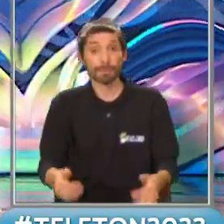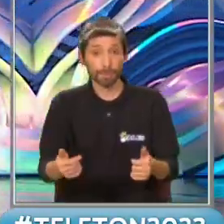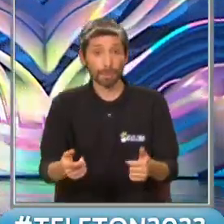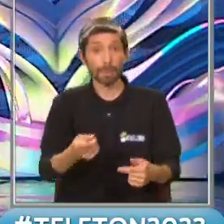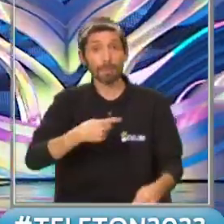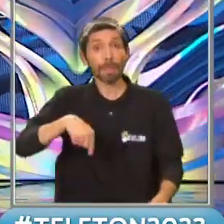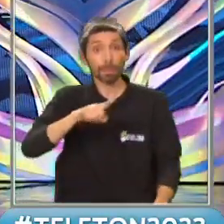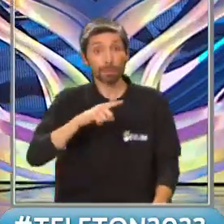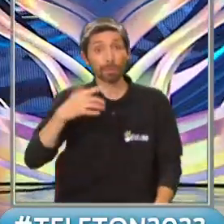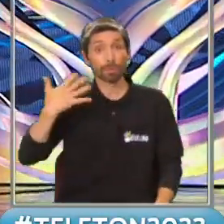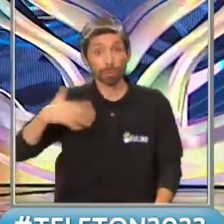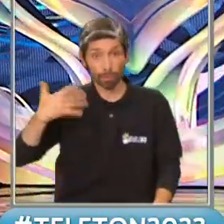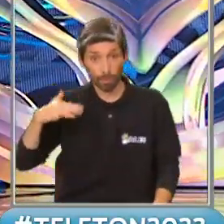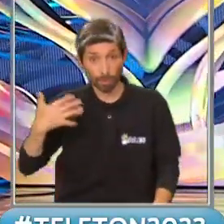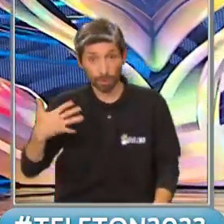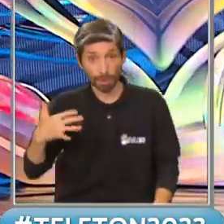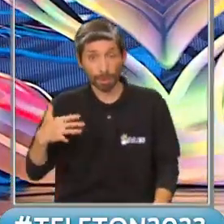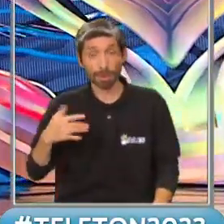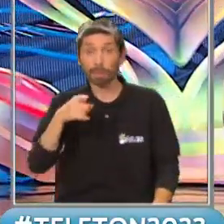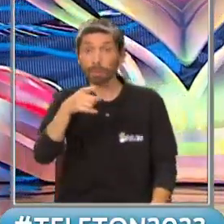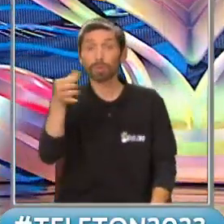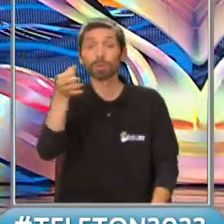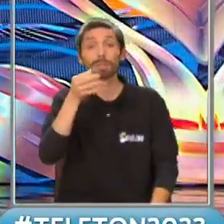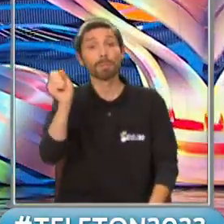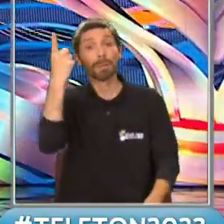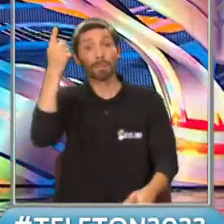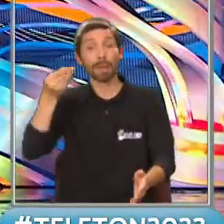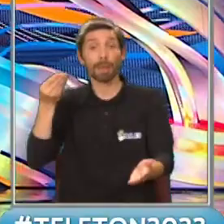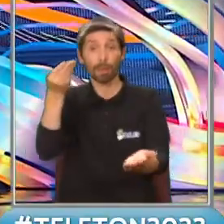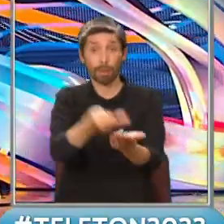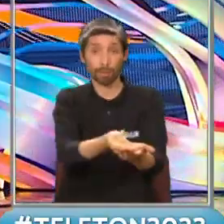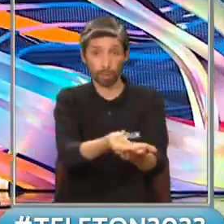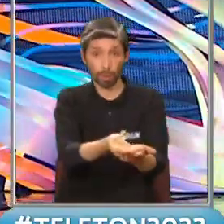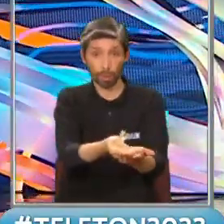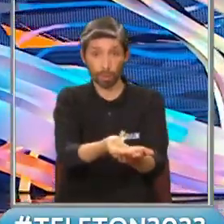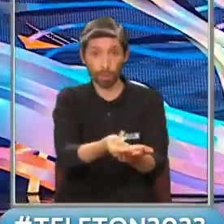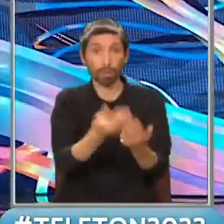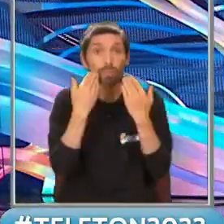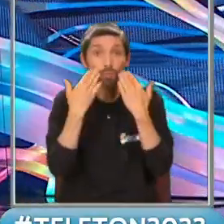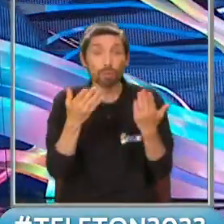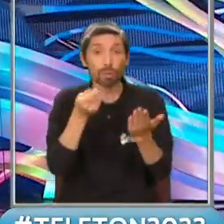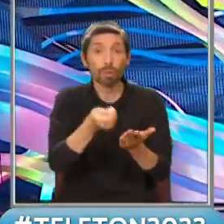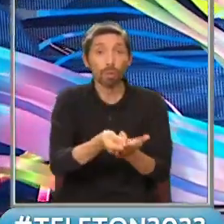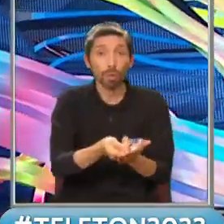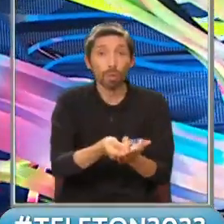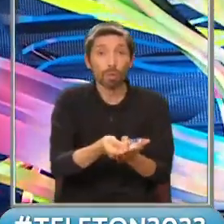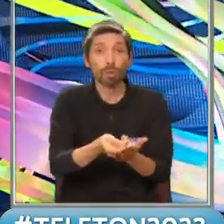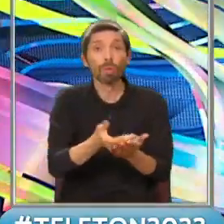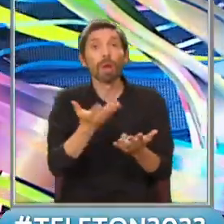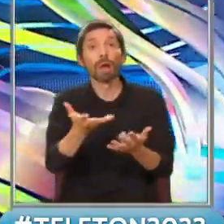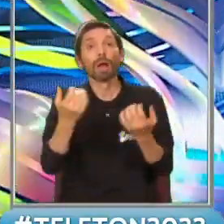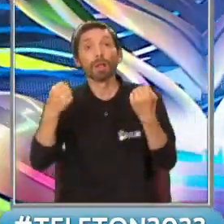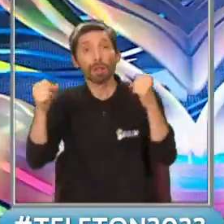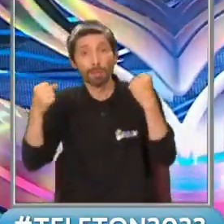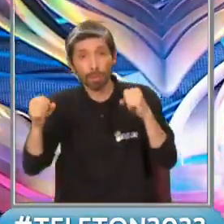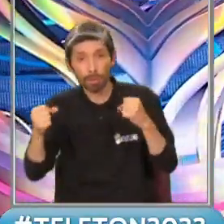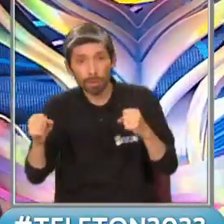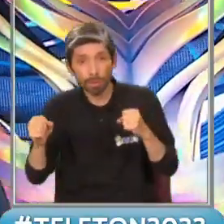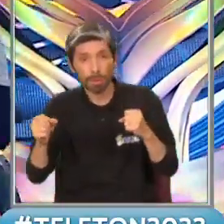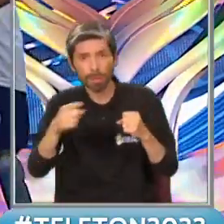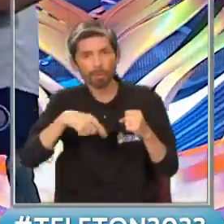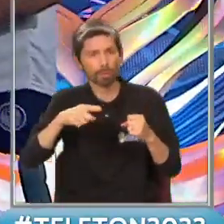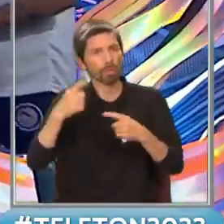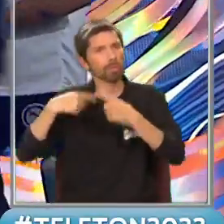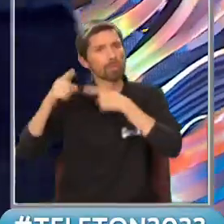para nosotros muy importante que ustedes hagan la primera donación porque estamos eh obviamente en fiestas deportivas que son históricas en nuestro